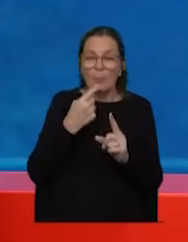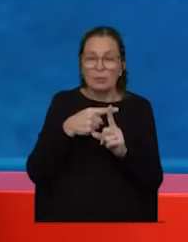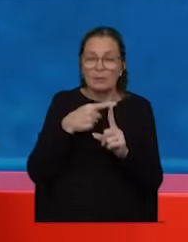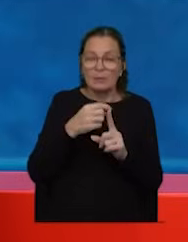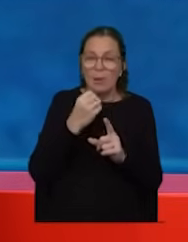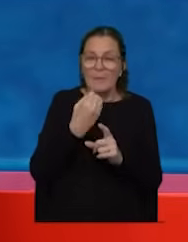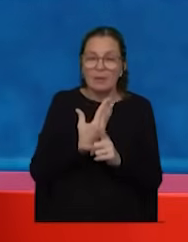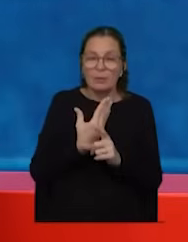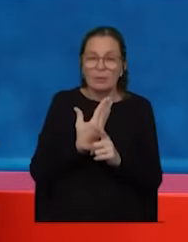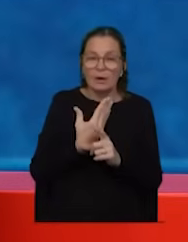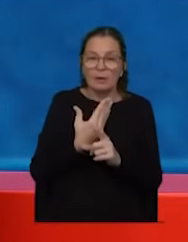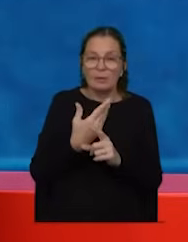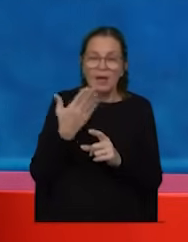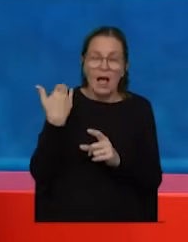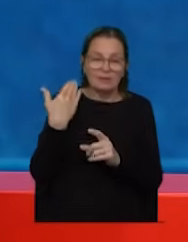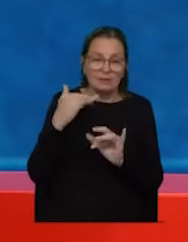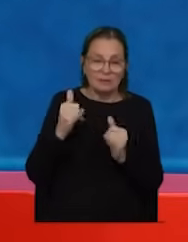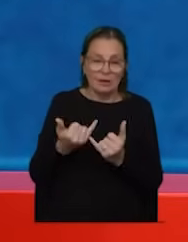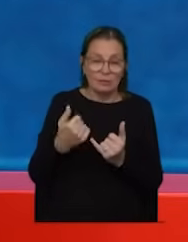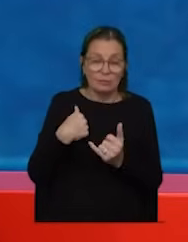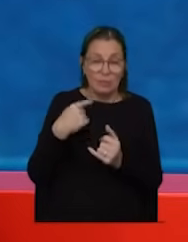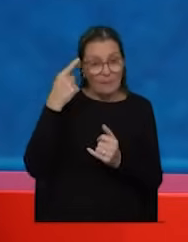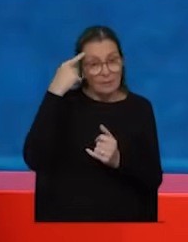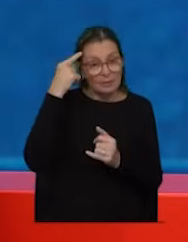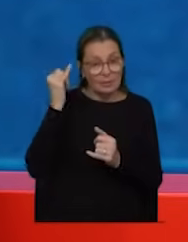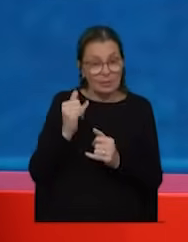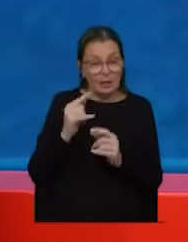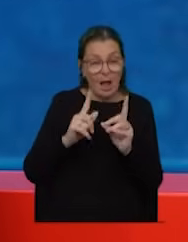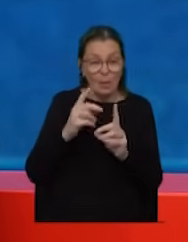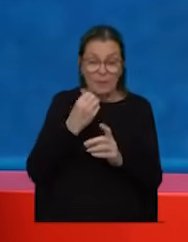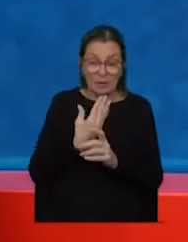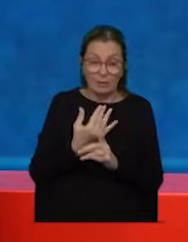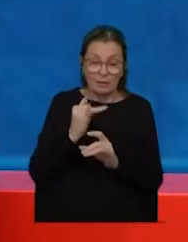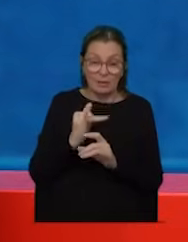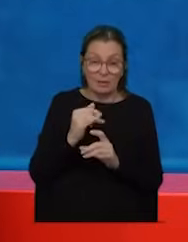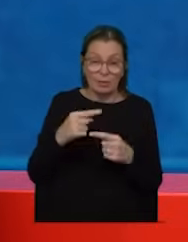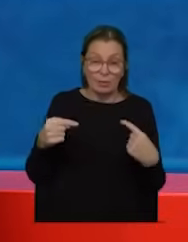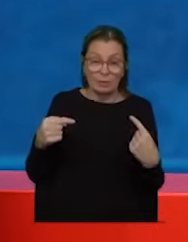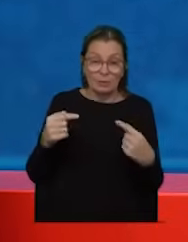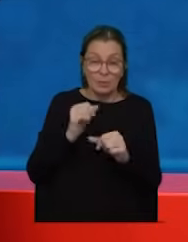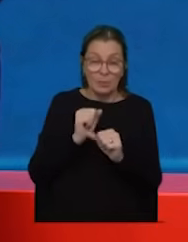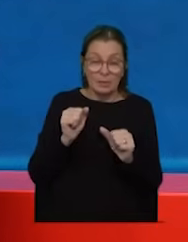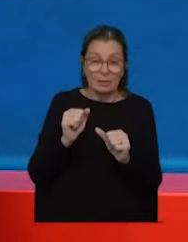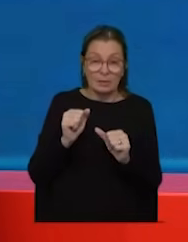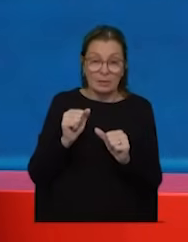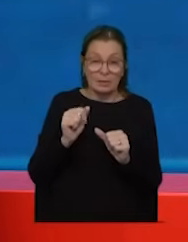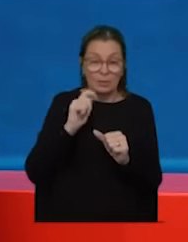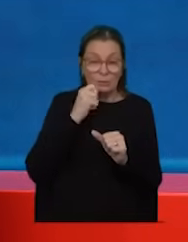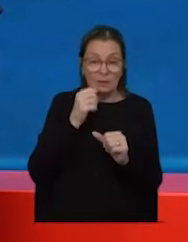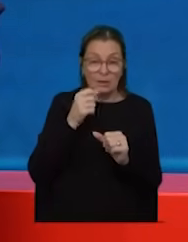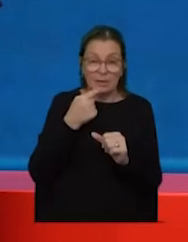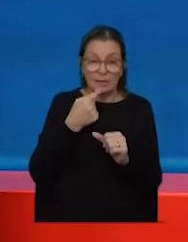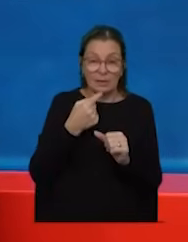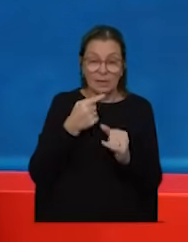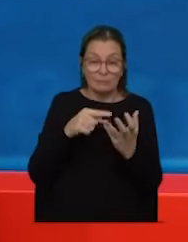mejora mejora lo que teníamos porque yo creo que sí que mejora en algo este hay cosas que que se pueden este que me gustaría que las